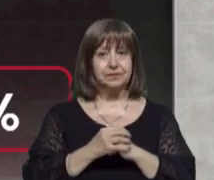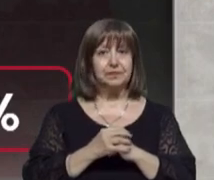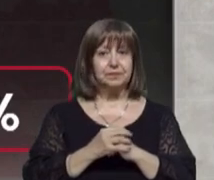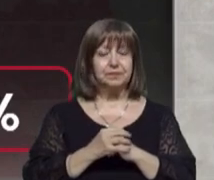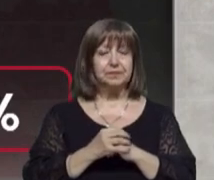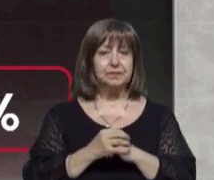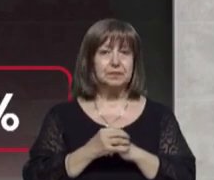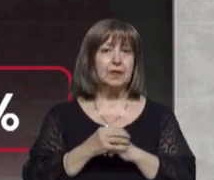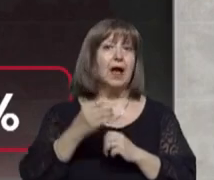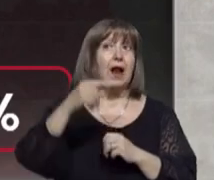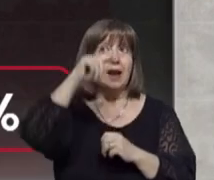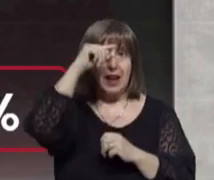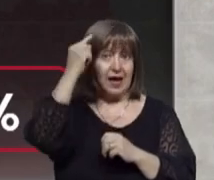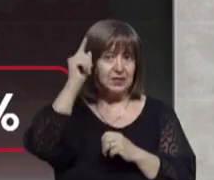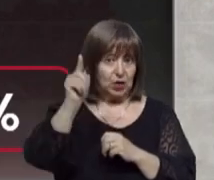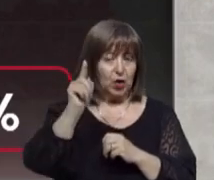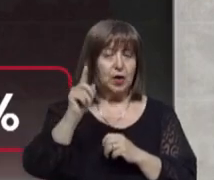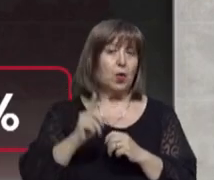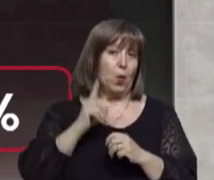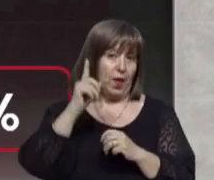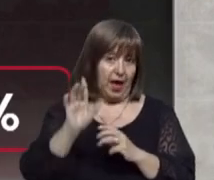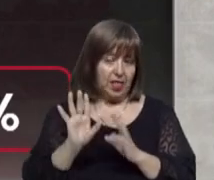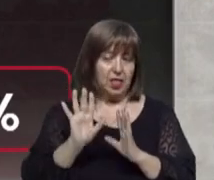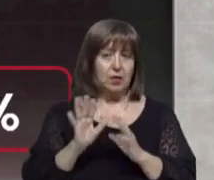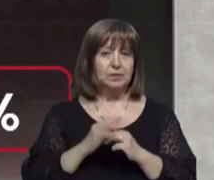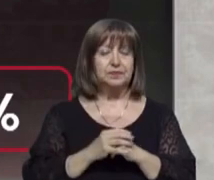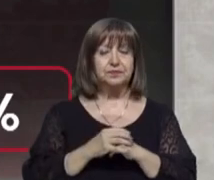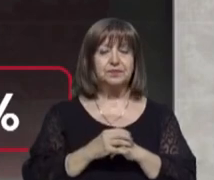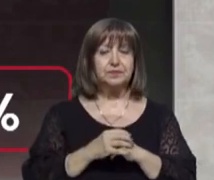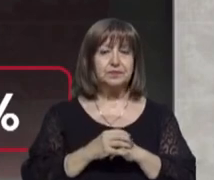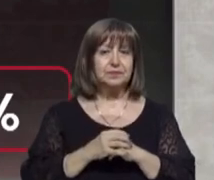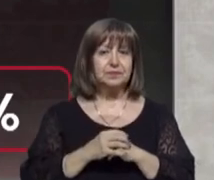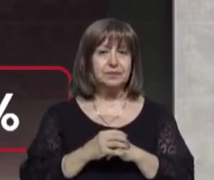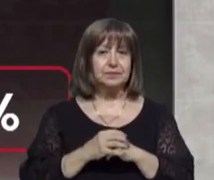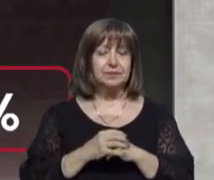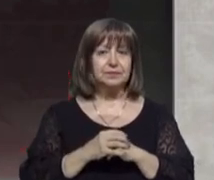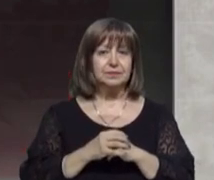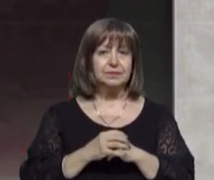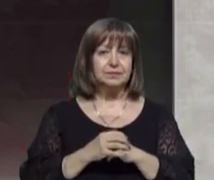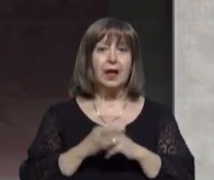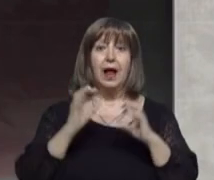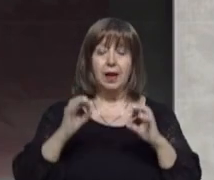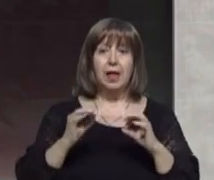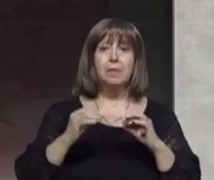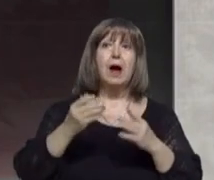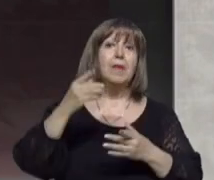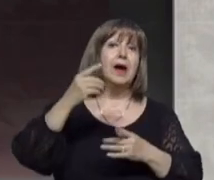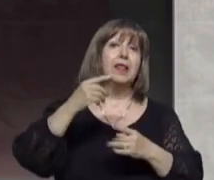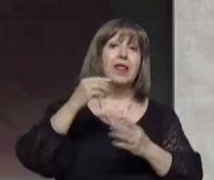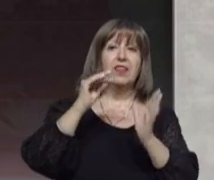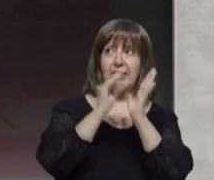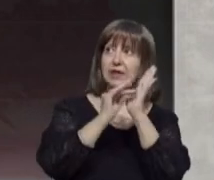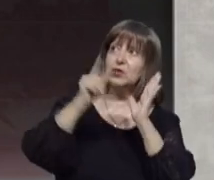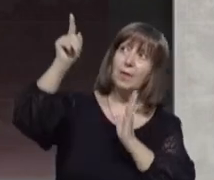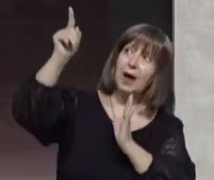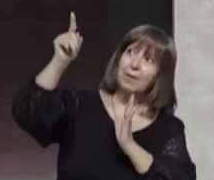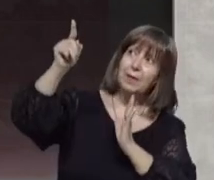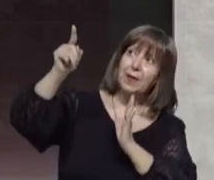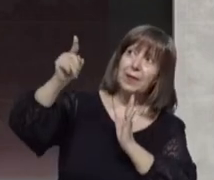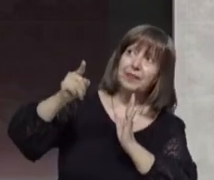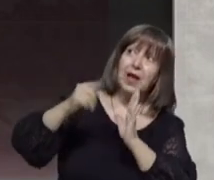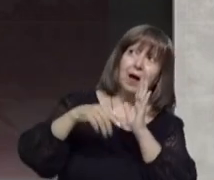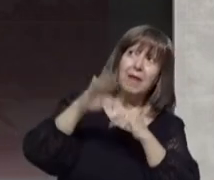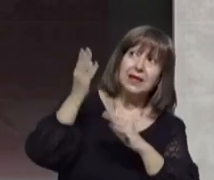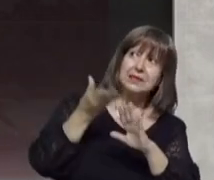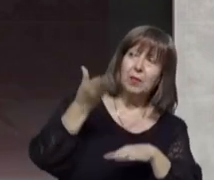276,2%. 276,2 la interanual a nivel nacional. Bueno, seguimos compartiendo algunos de los datos. Fíjate cuáles fueron los rubros que